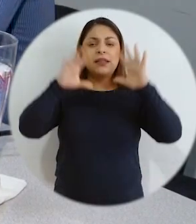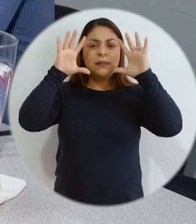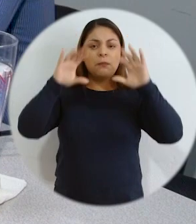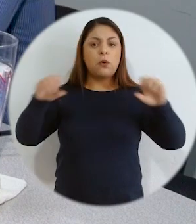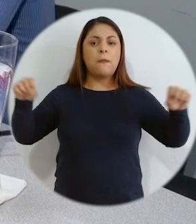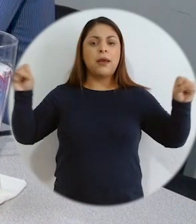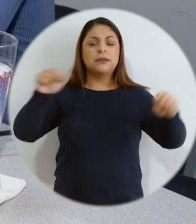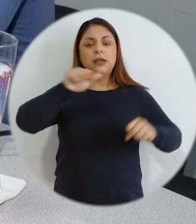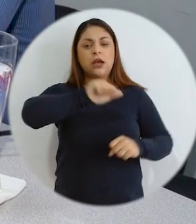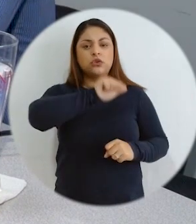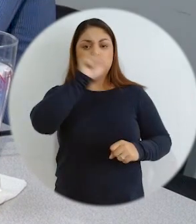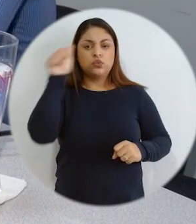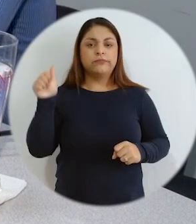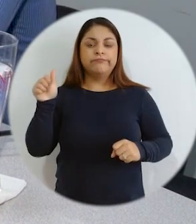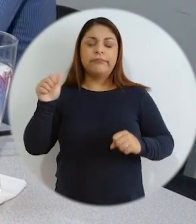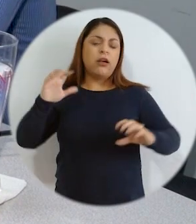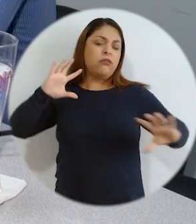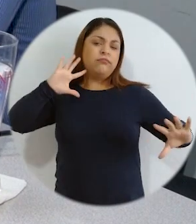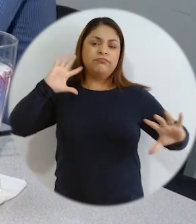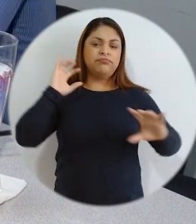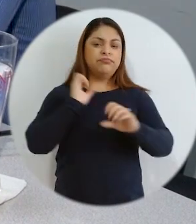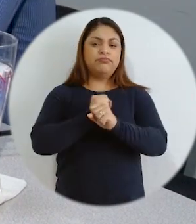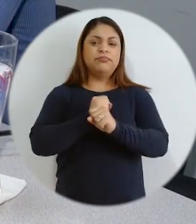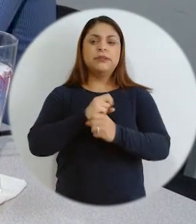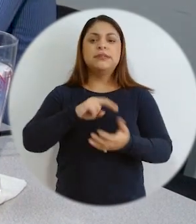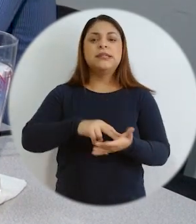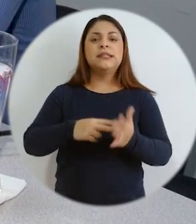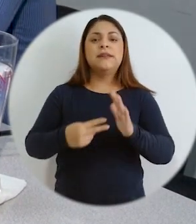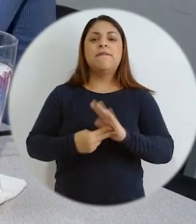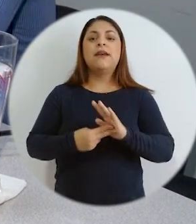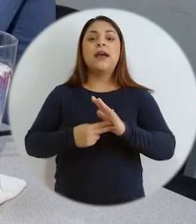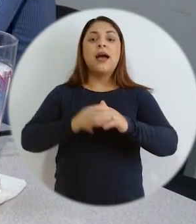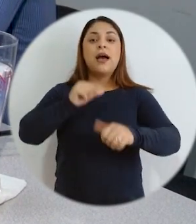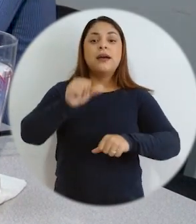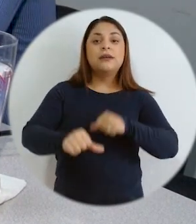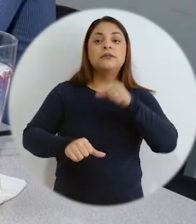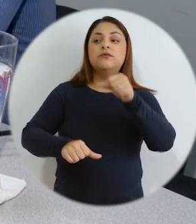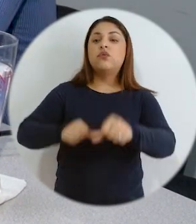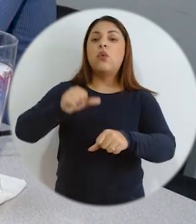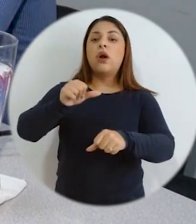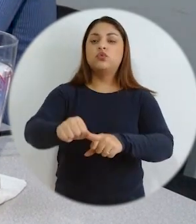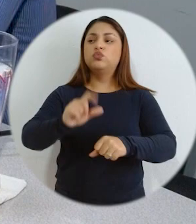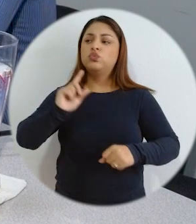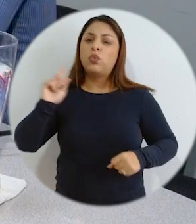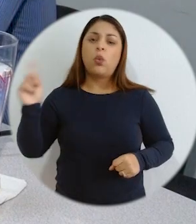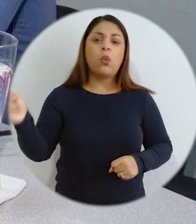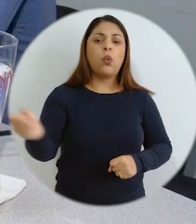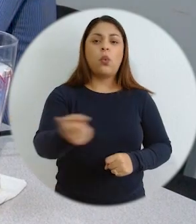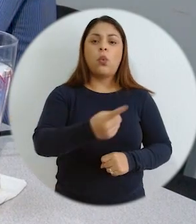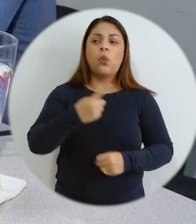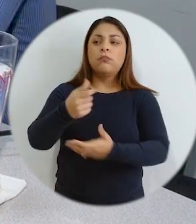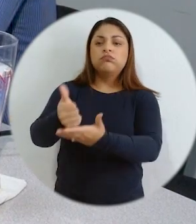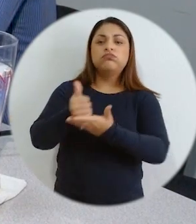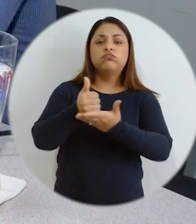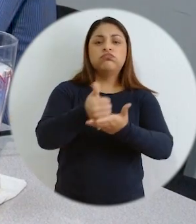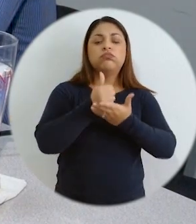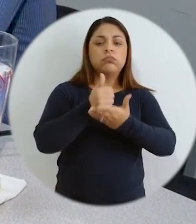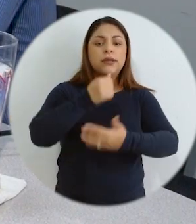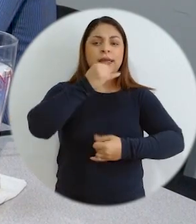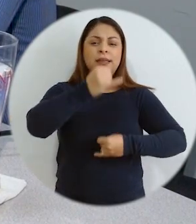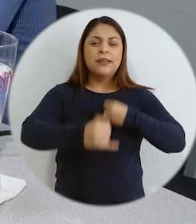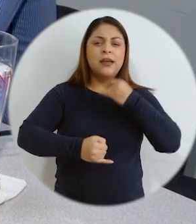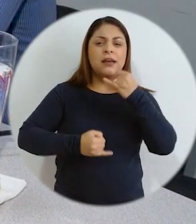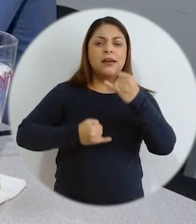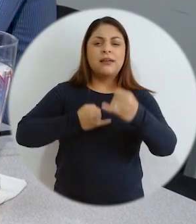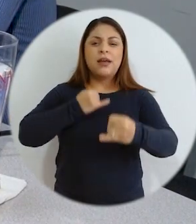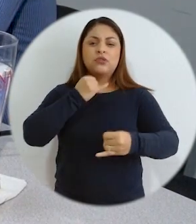significa diplomacia azul? Grosso modo, es los esfuerzos de cooperación internacional